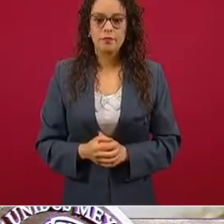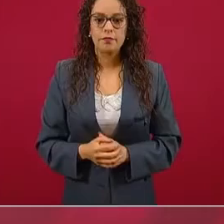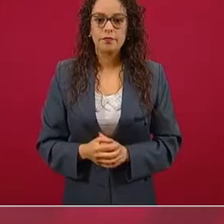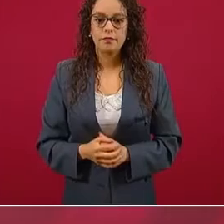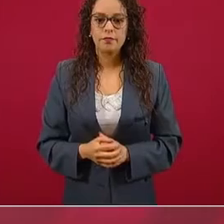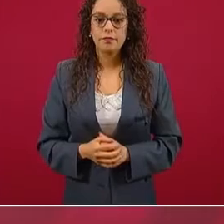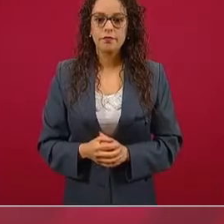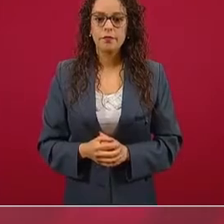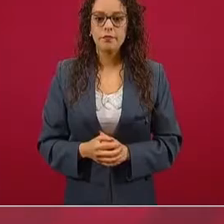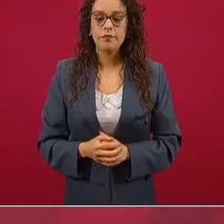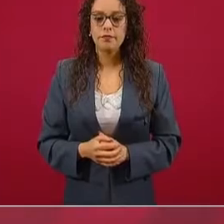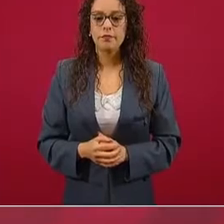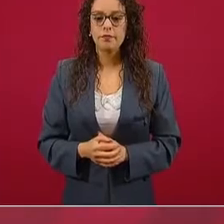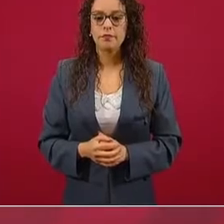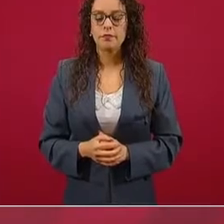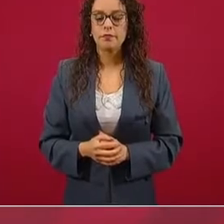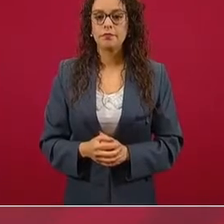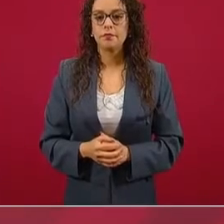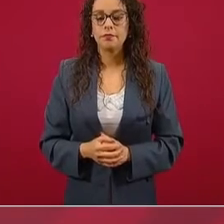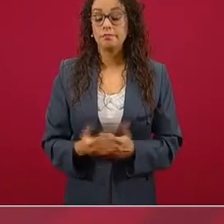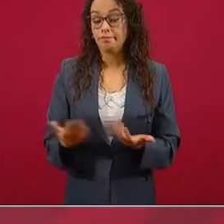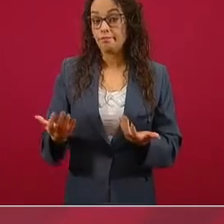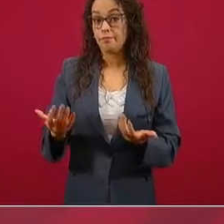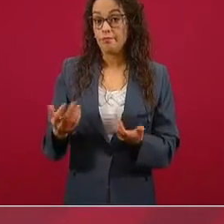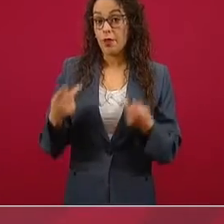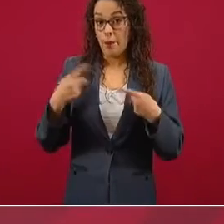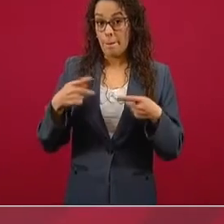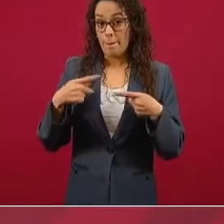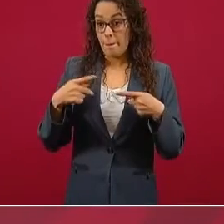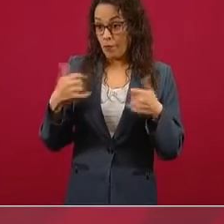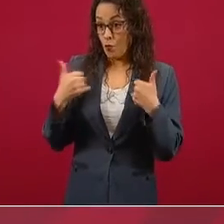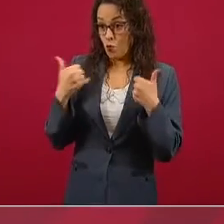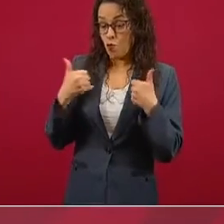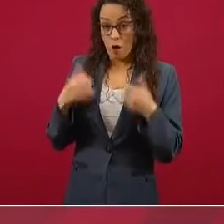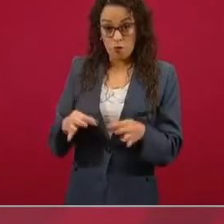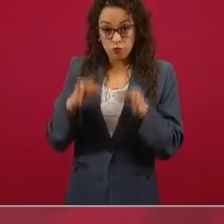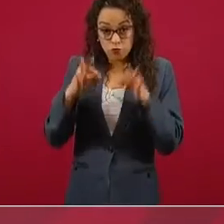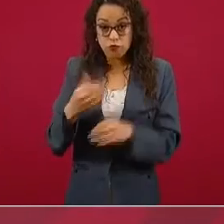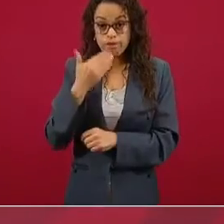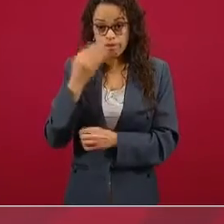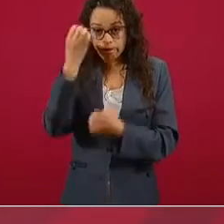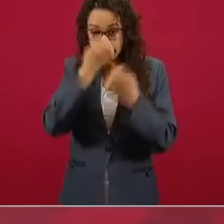Entonces, el que contestaba bien